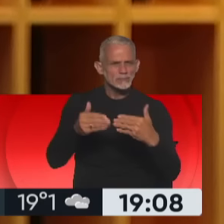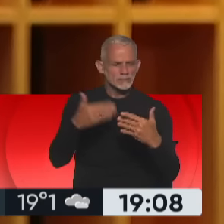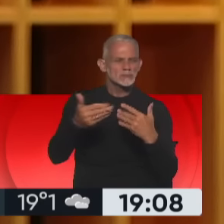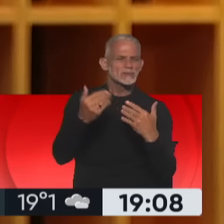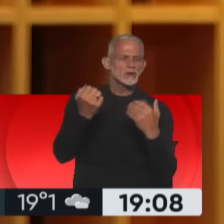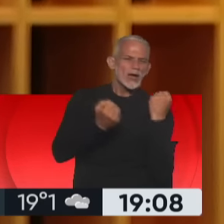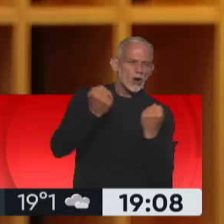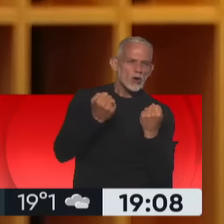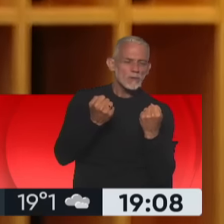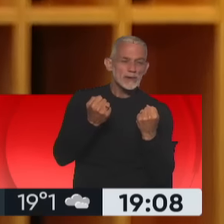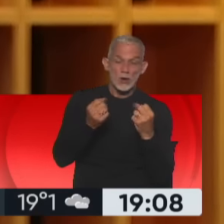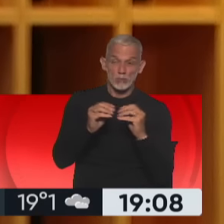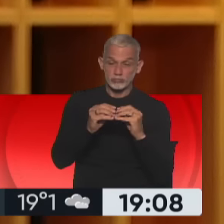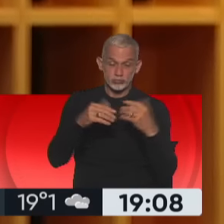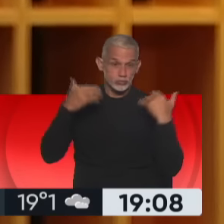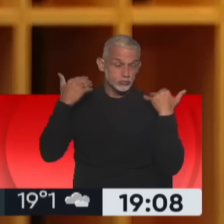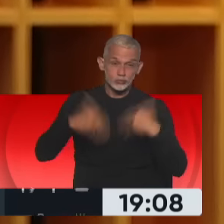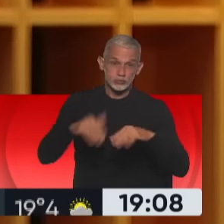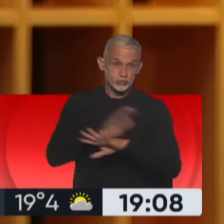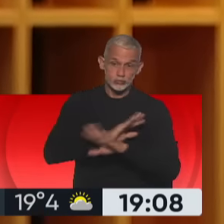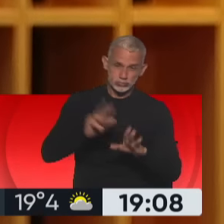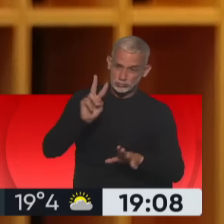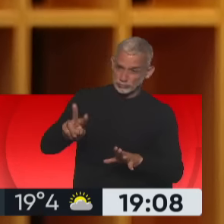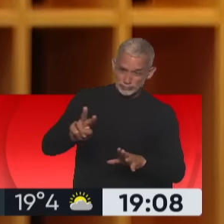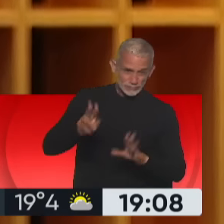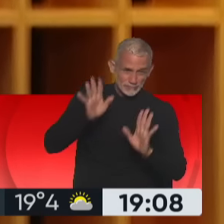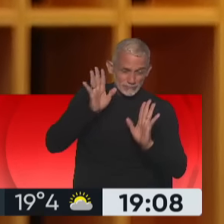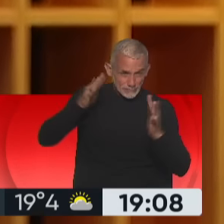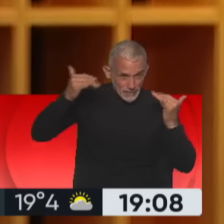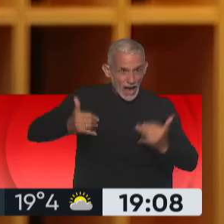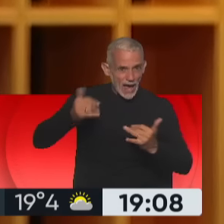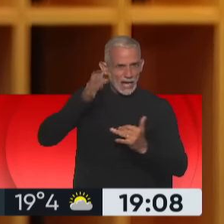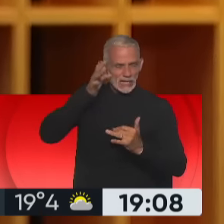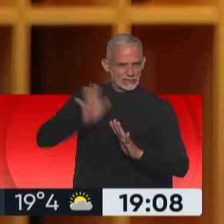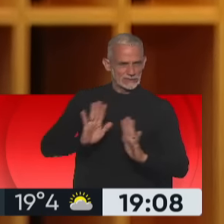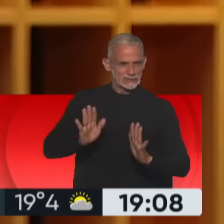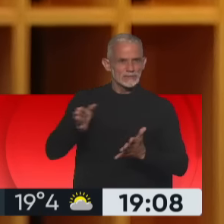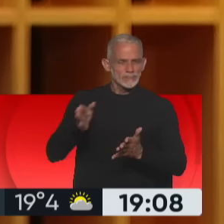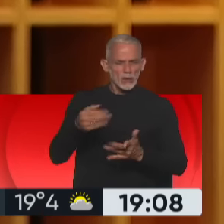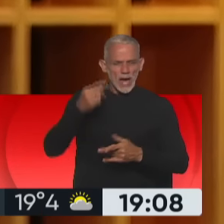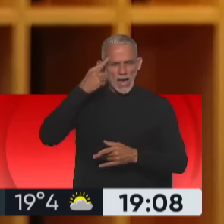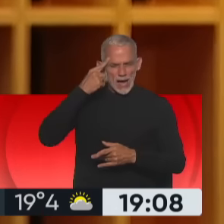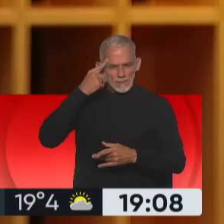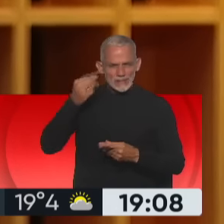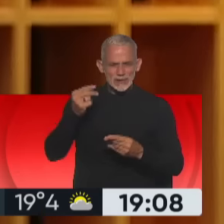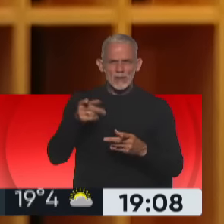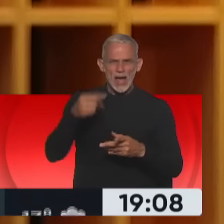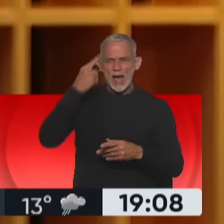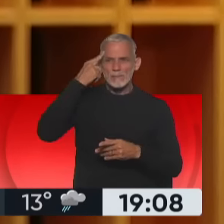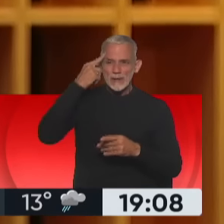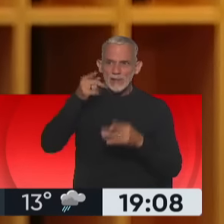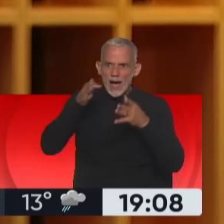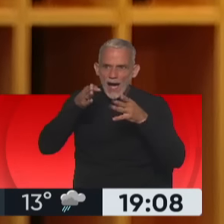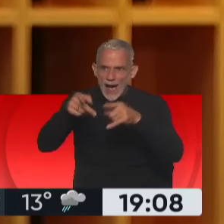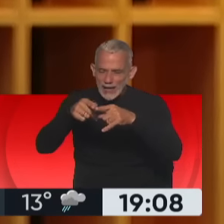bienestar humano son tan estremecedoras que cuando uno empieza a pensar en esto no puede pensar en otra